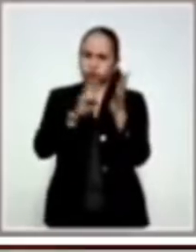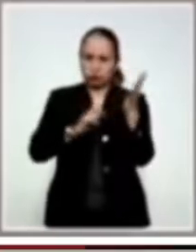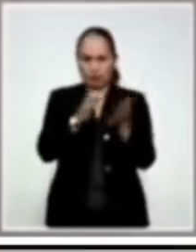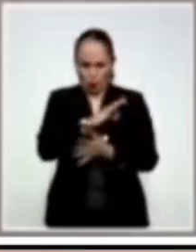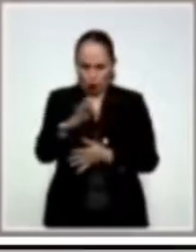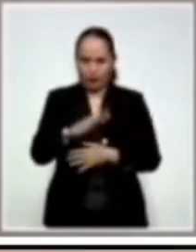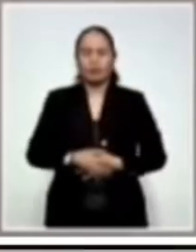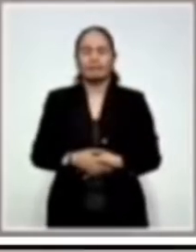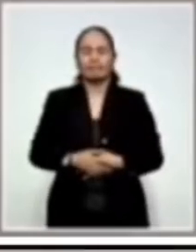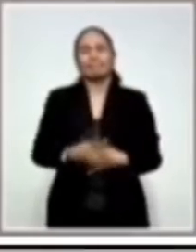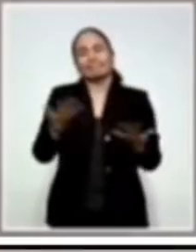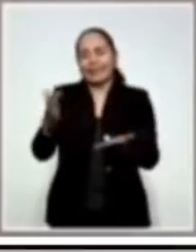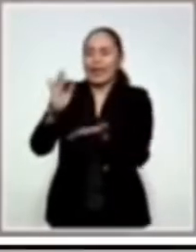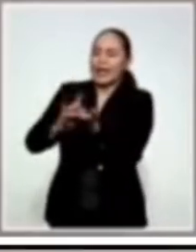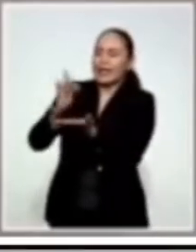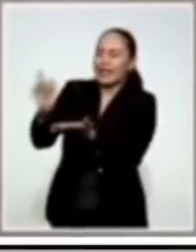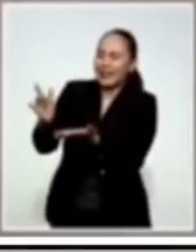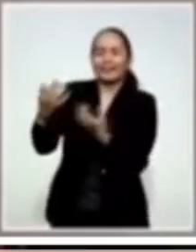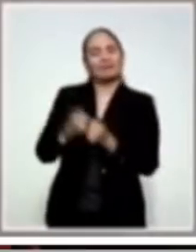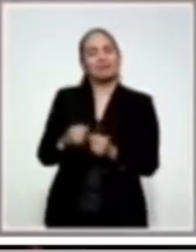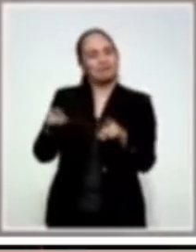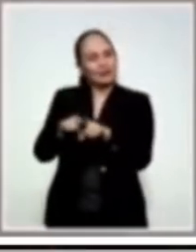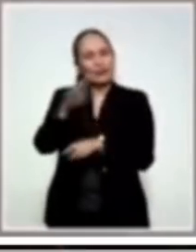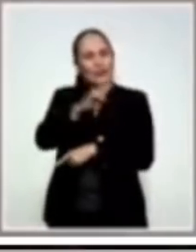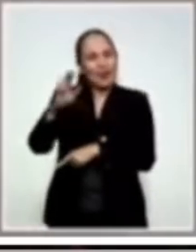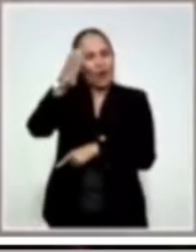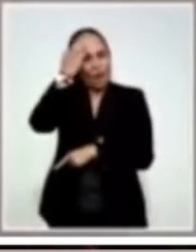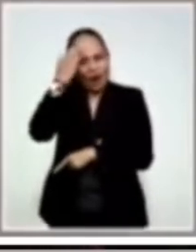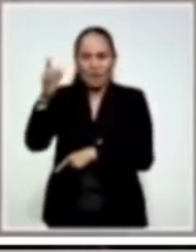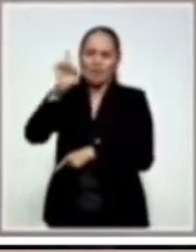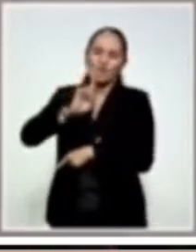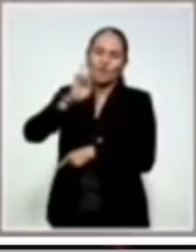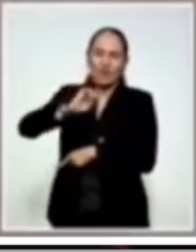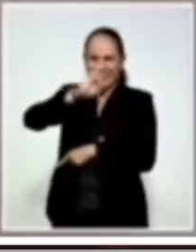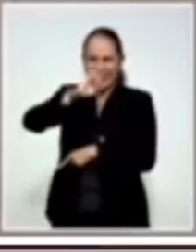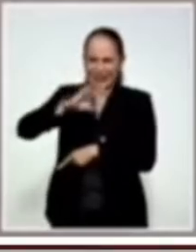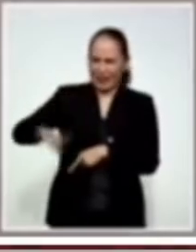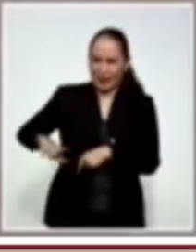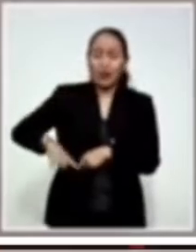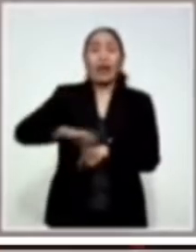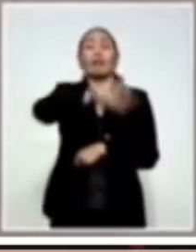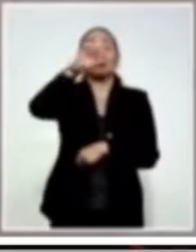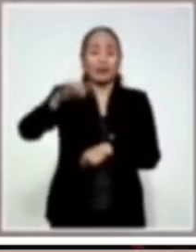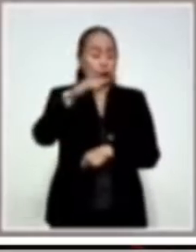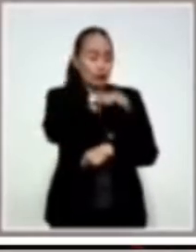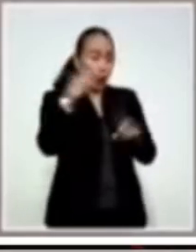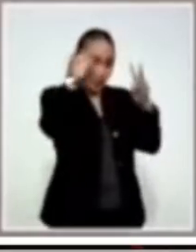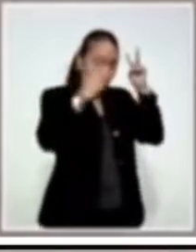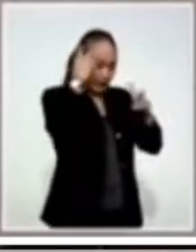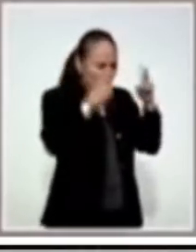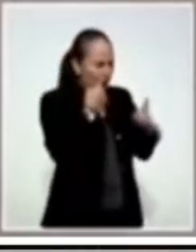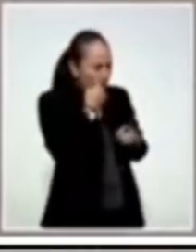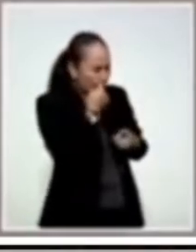y reconocimiento a la jefa de gobierno. Quedamos que después de mi visita nos reuniríamos, le comentaría